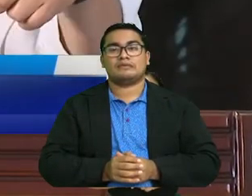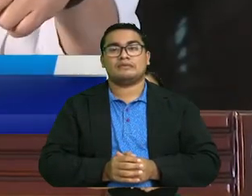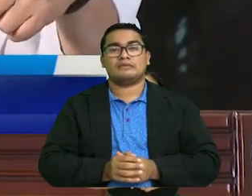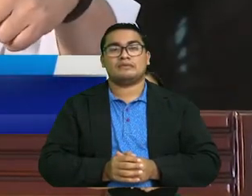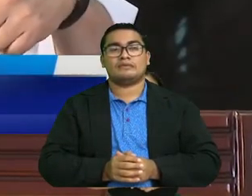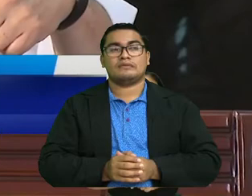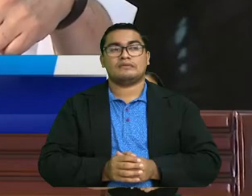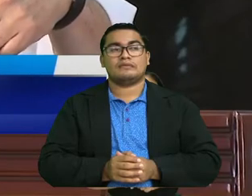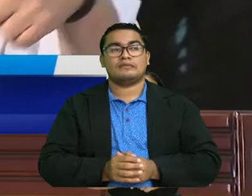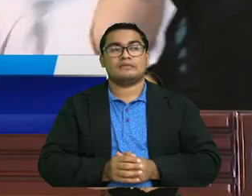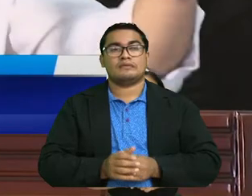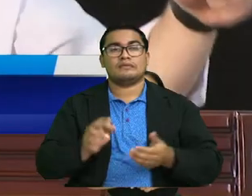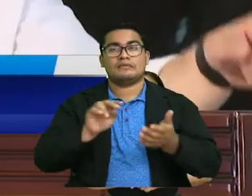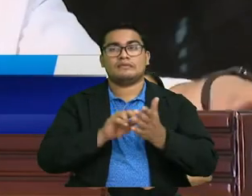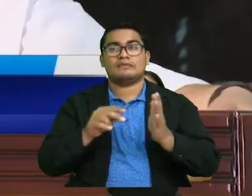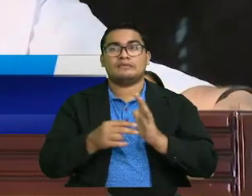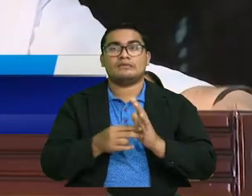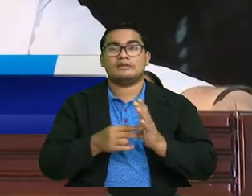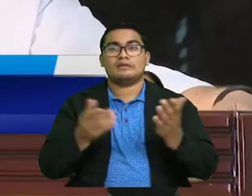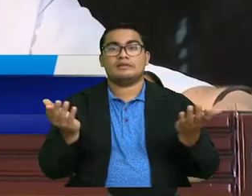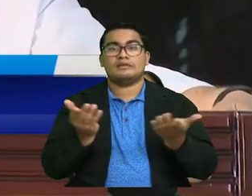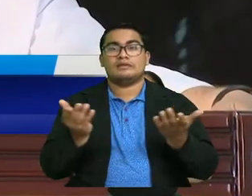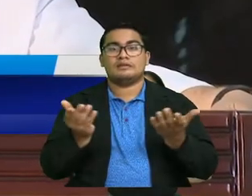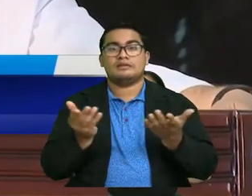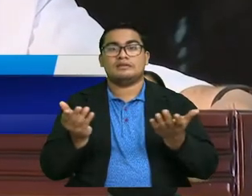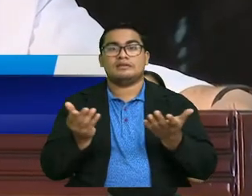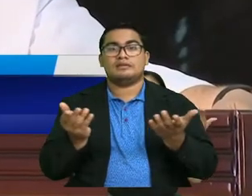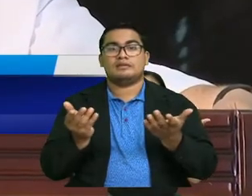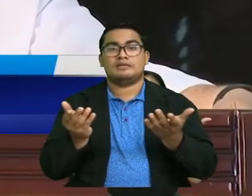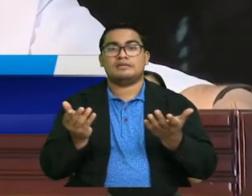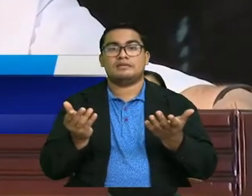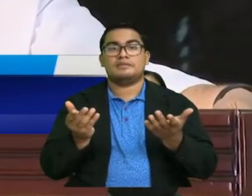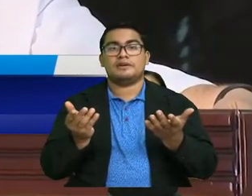son nuestros héroes.